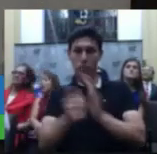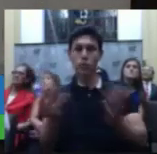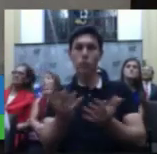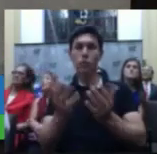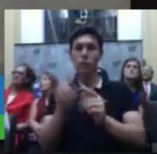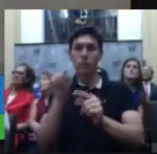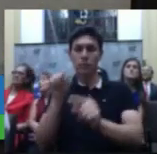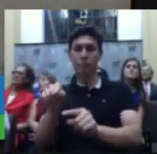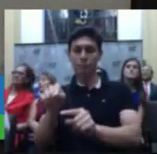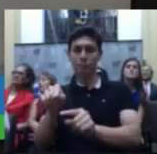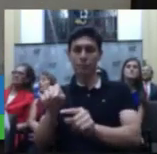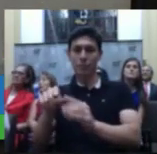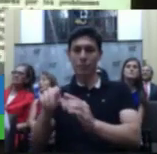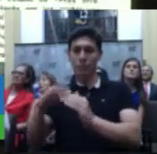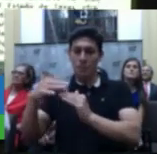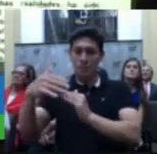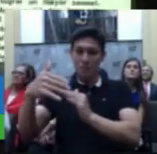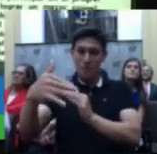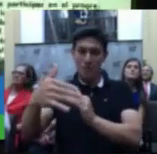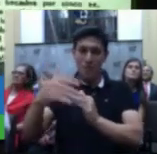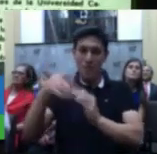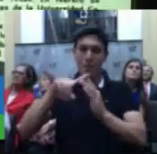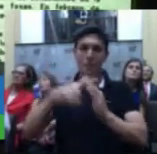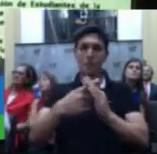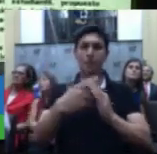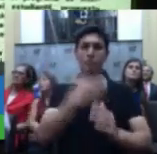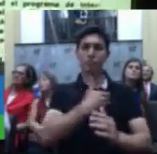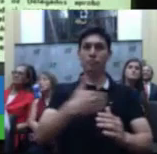donde llegó a ser presidente de la Federación de Estudiantes.